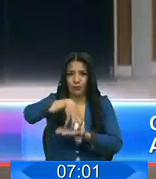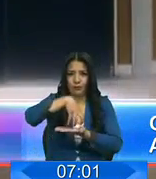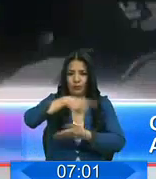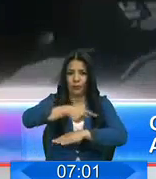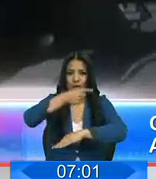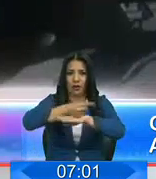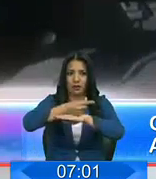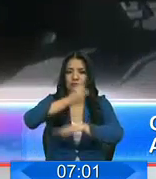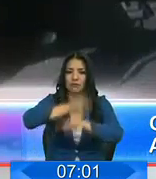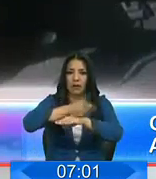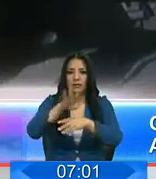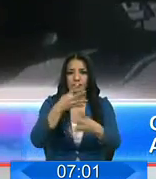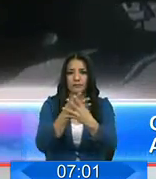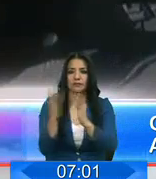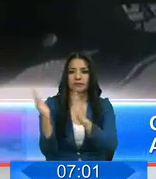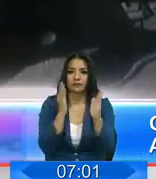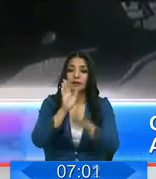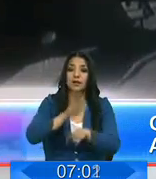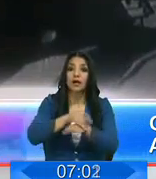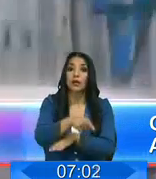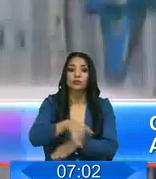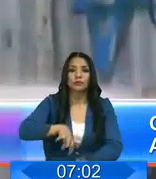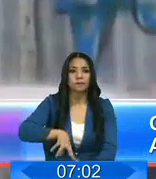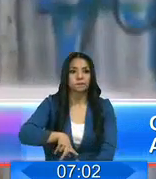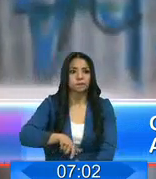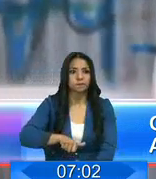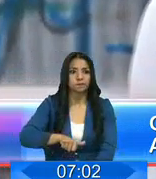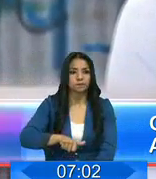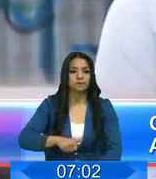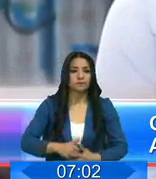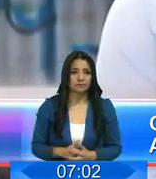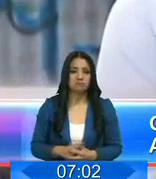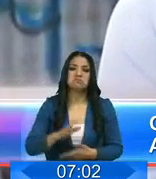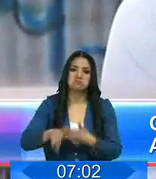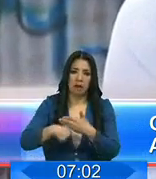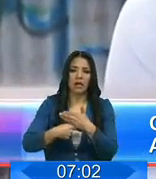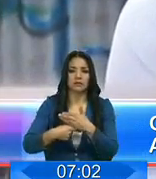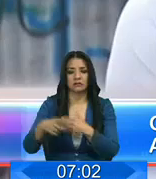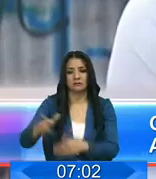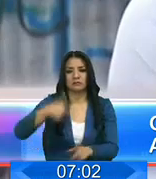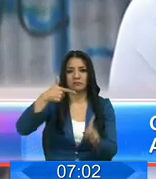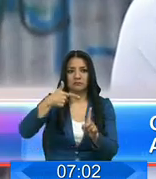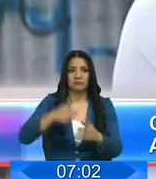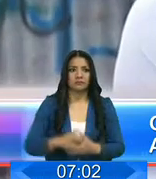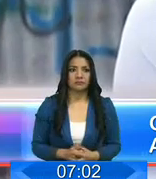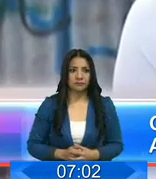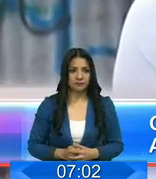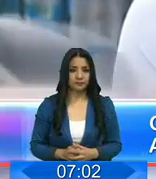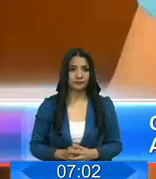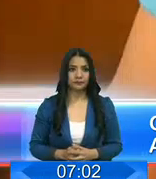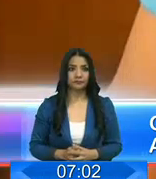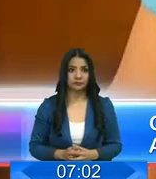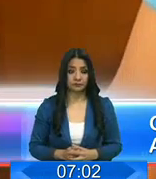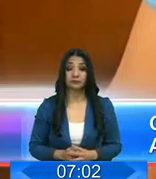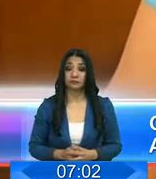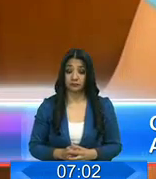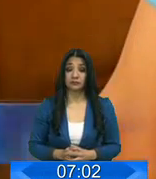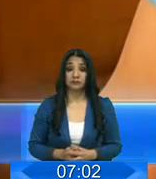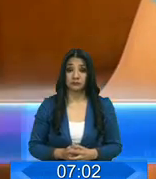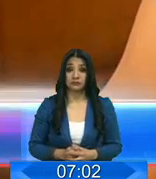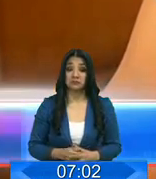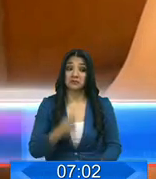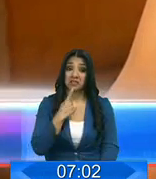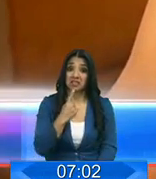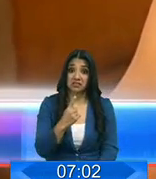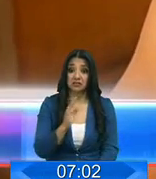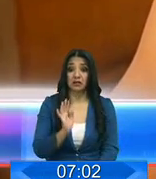le ordenaron prisión preventiva por el supuesto delito de robo agravado. Pensaba que había dinero, si ese era supuestamente le habían dicho a él